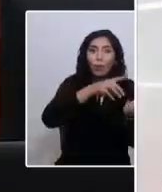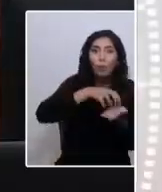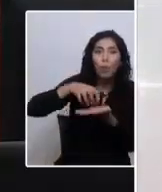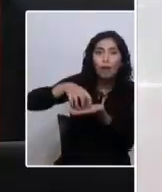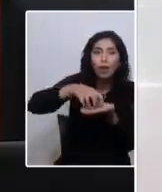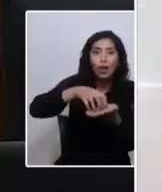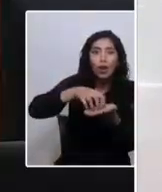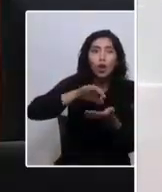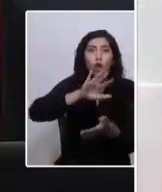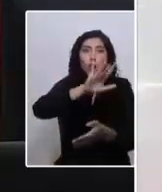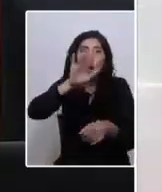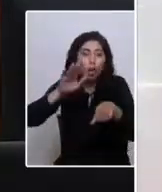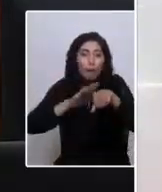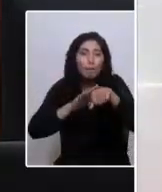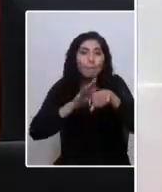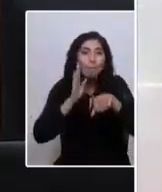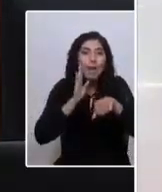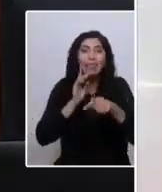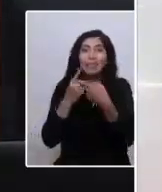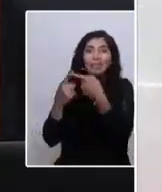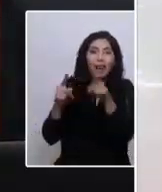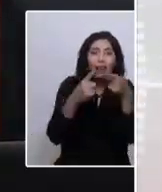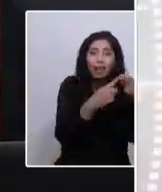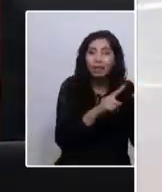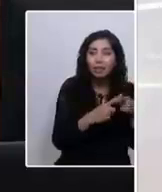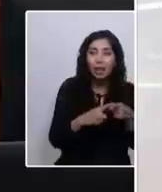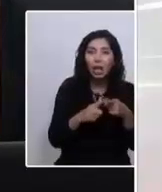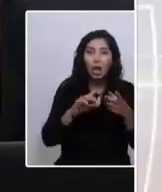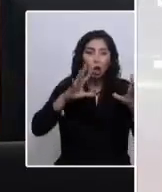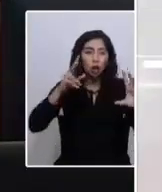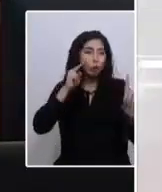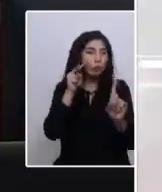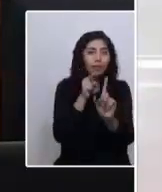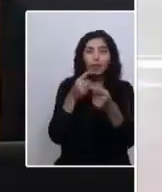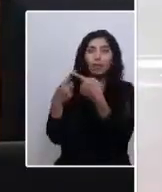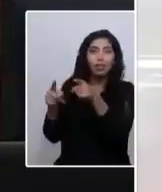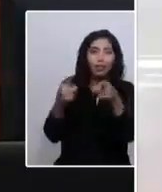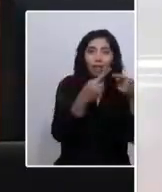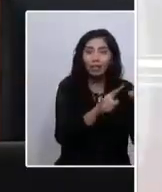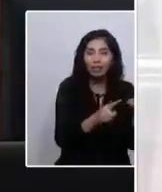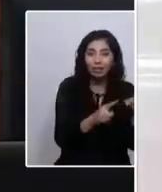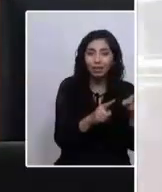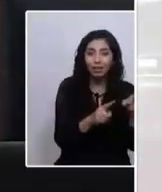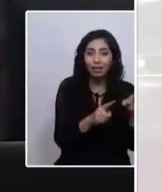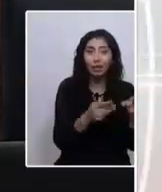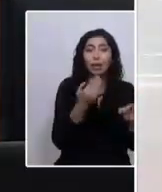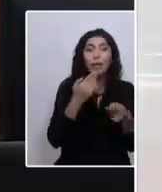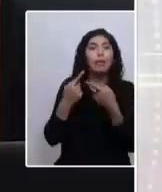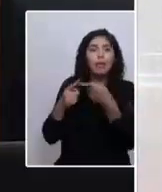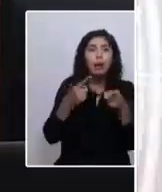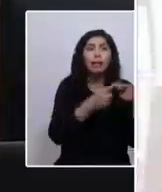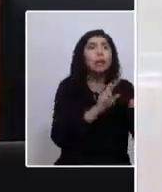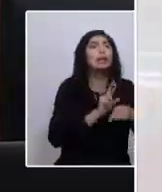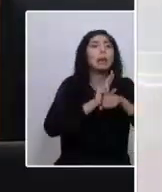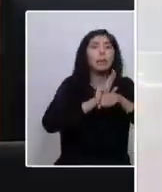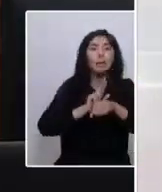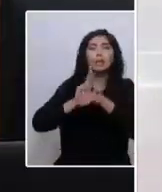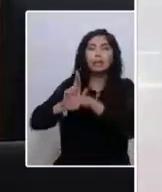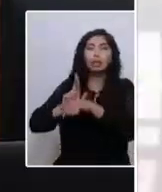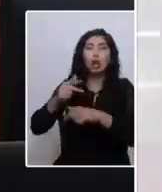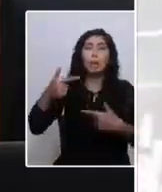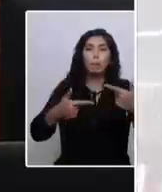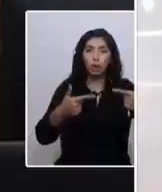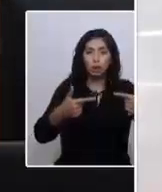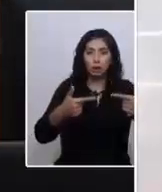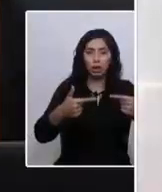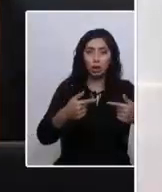las explicaciones que da el convencional Martín Arrau, que se quedó un poco más de rato conversando con nosotros, explicando básicamente por qué surge esta idea del estado de